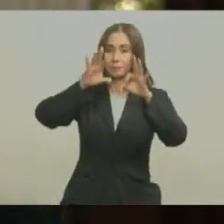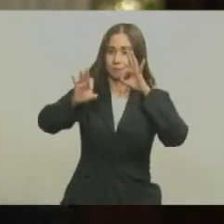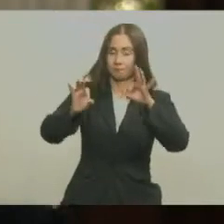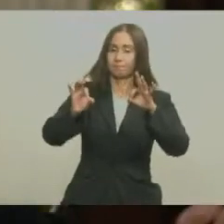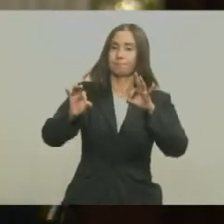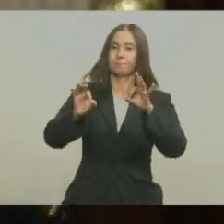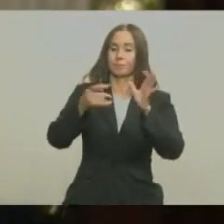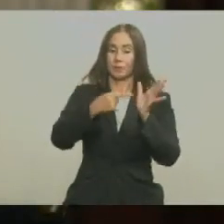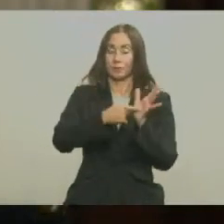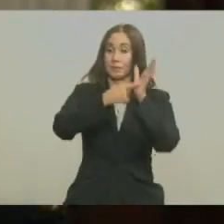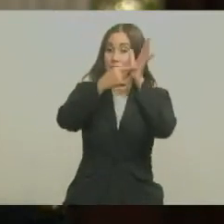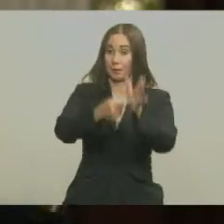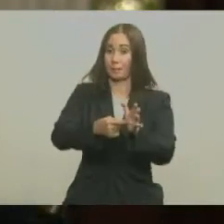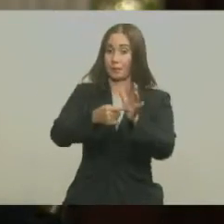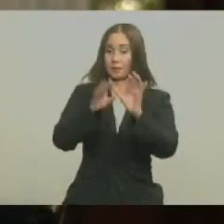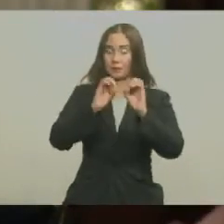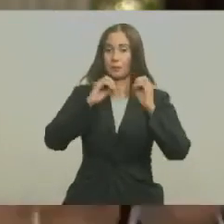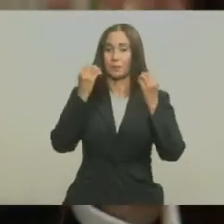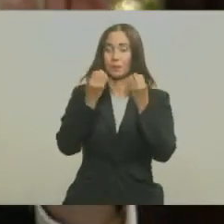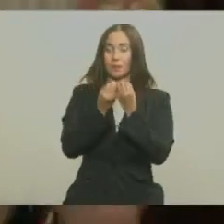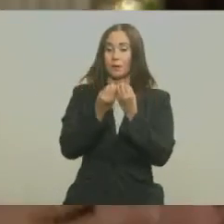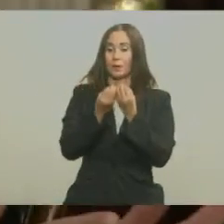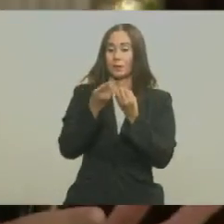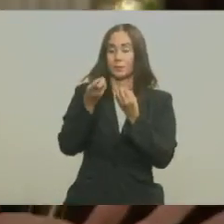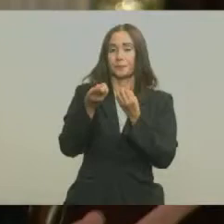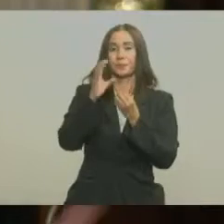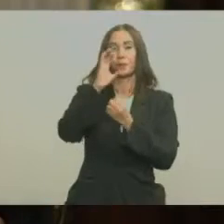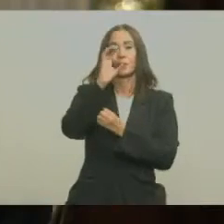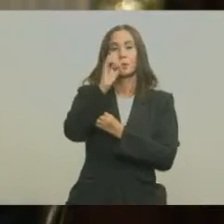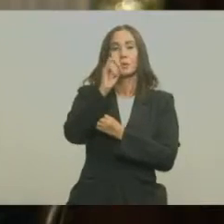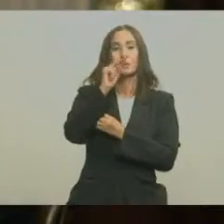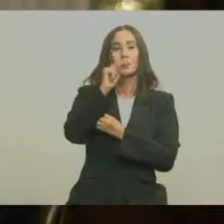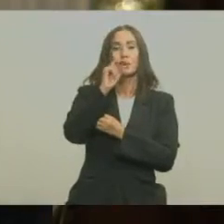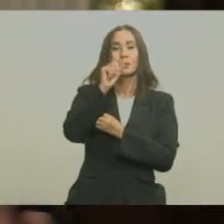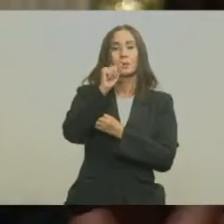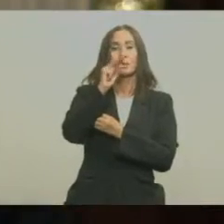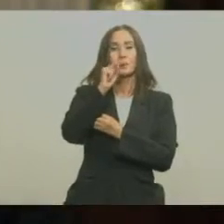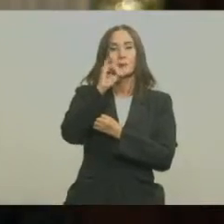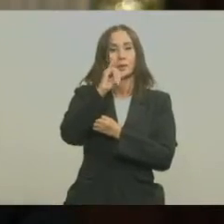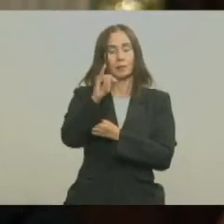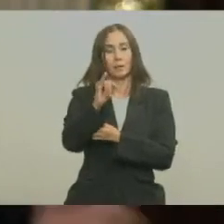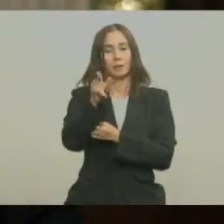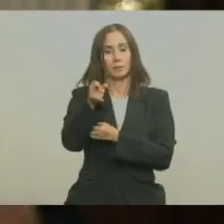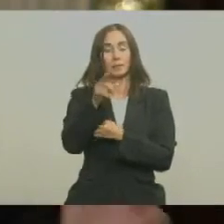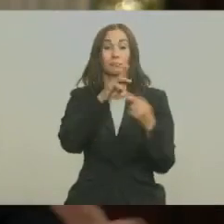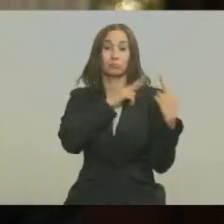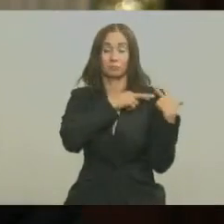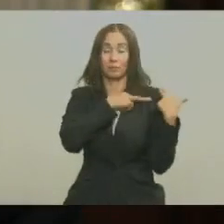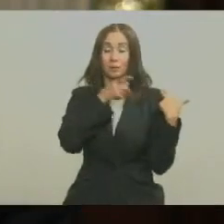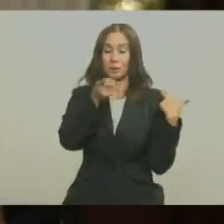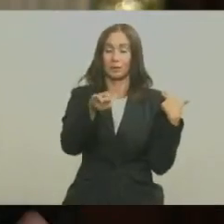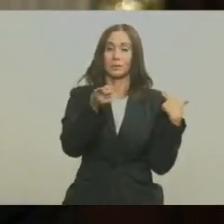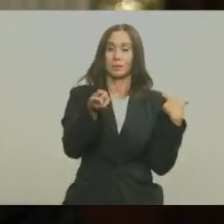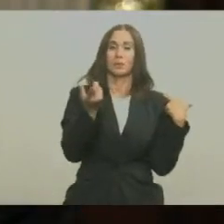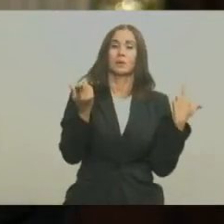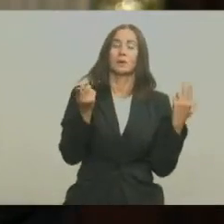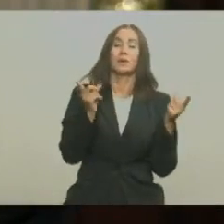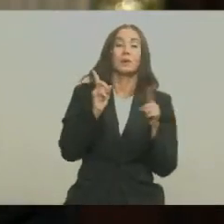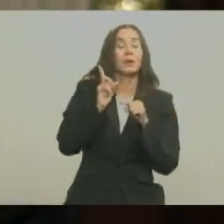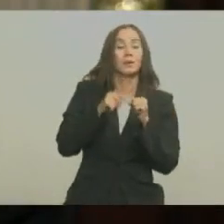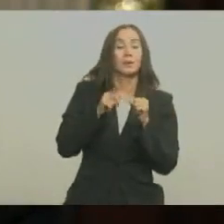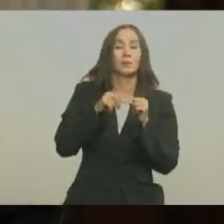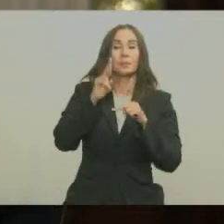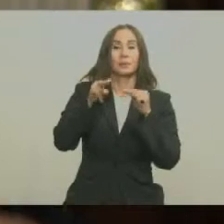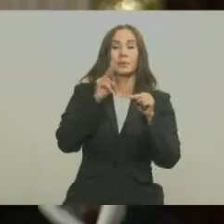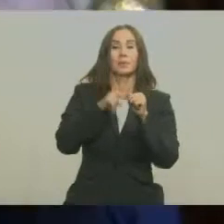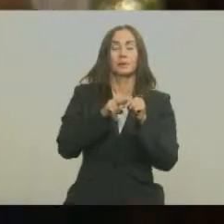ejecutado por el organismo indicado, que en este caso es el CONANI, y será también dependiendo de la naturaleza de los casos,